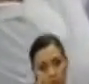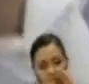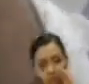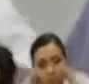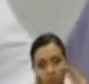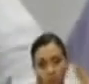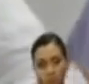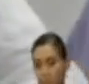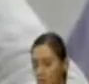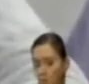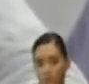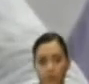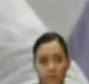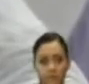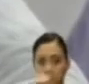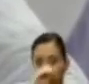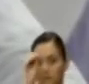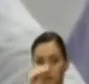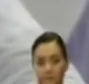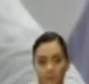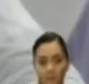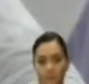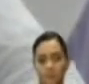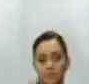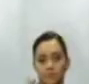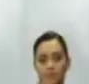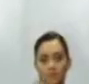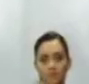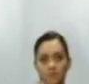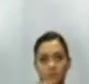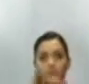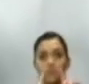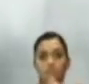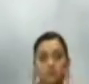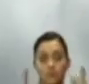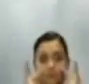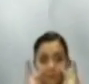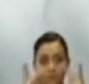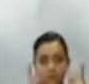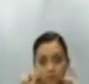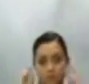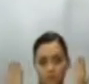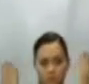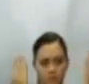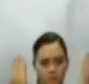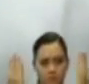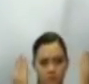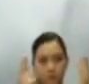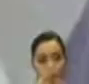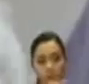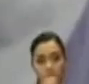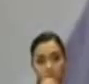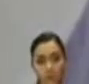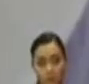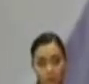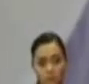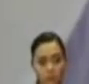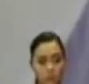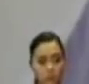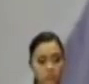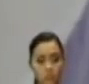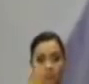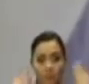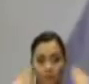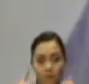proporcionalmente lo que incrementó ese ingreso petrolero. Y como usted ve, si comparamos las obras del municipio de Guayaquil con las obras